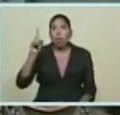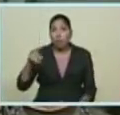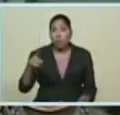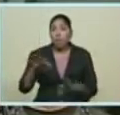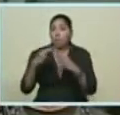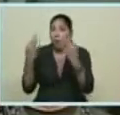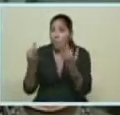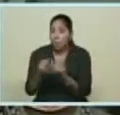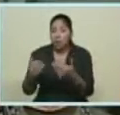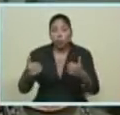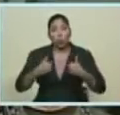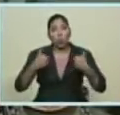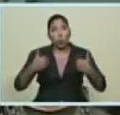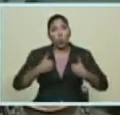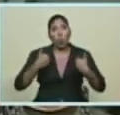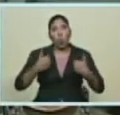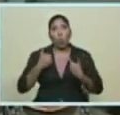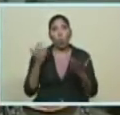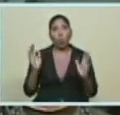familia.